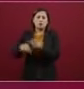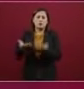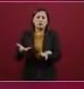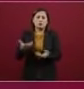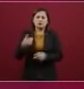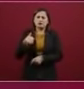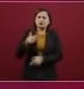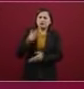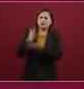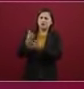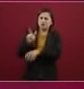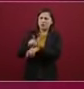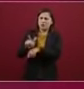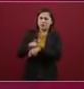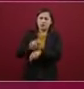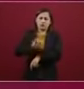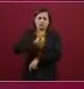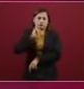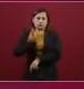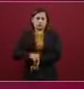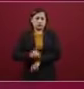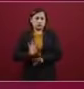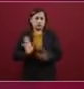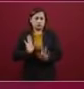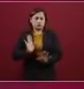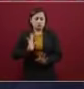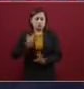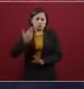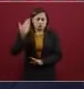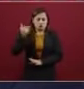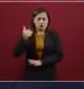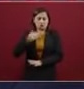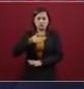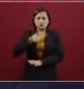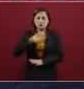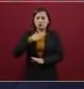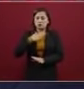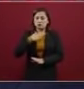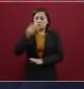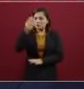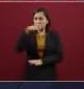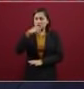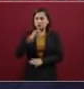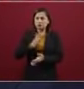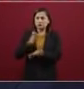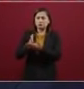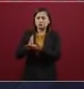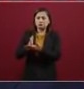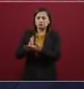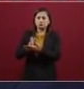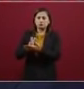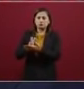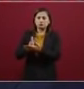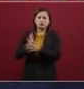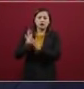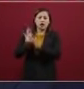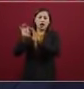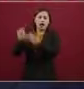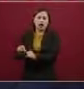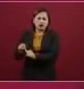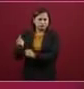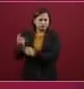estado y no durante mi carrera yo no tuve nada que ver con esa detención. Entonces